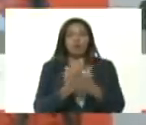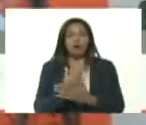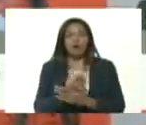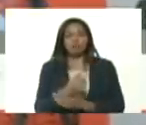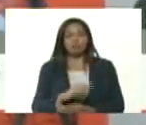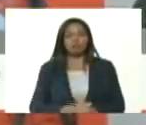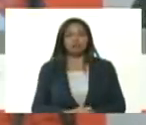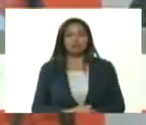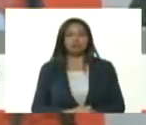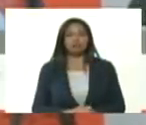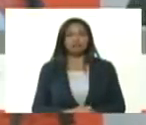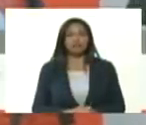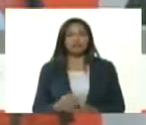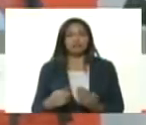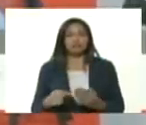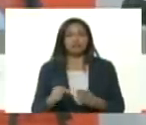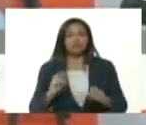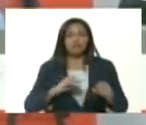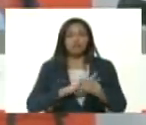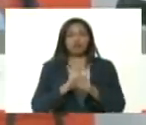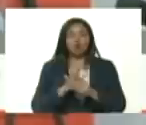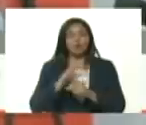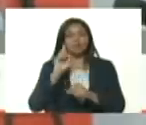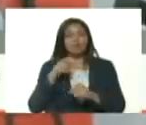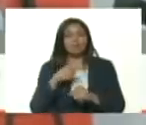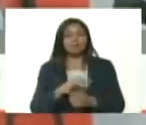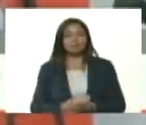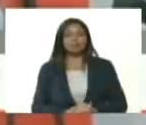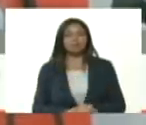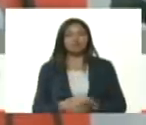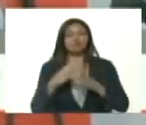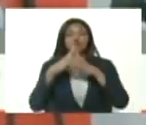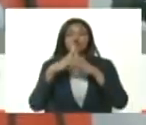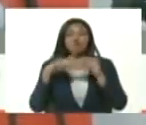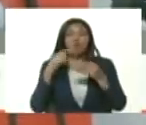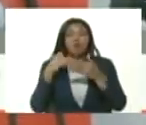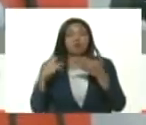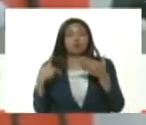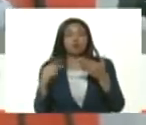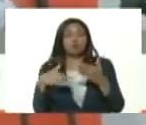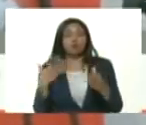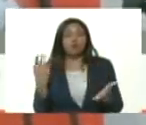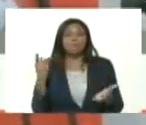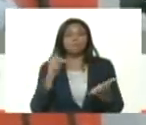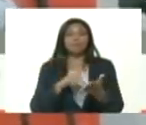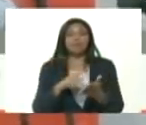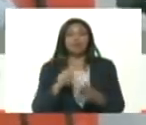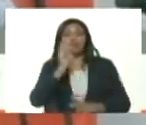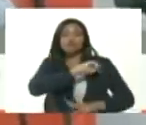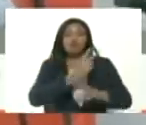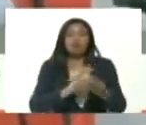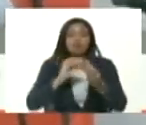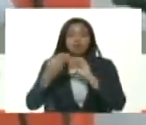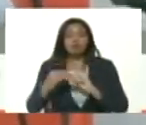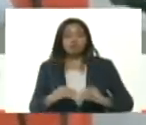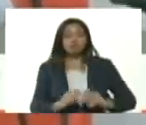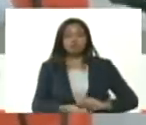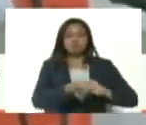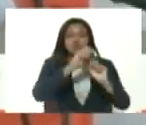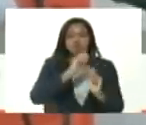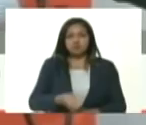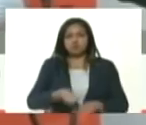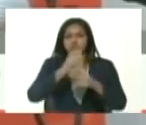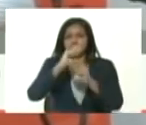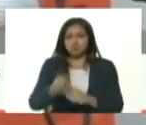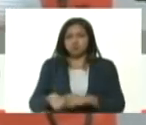ahora los elementos protectores para el COVID y todos los equipos para poder entrarle con fuerza a la reparación de la infraestructura